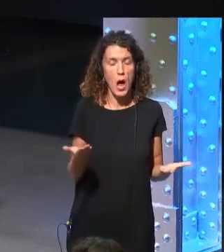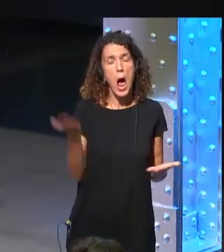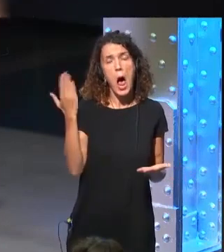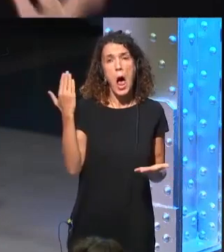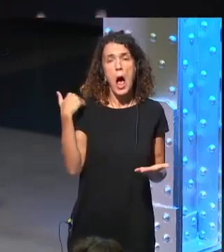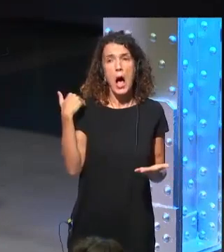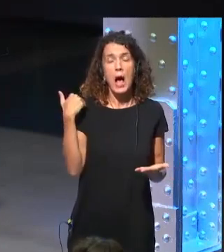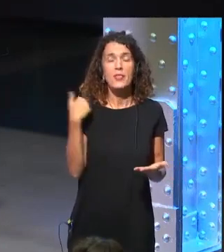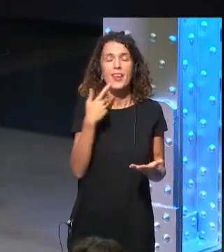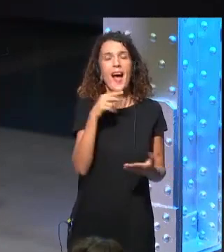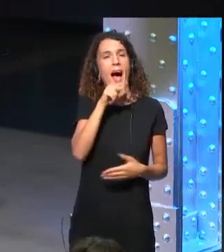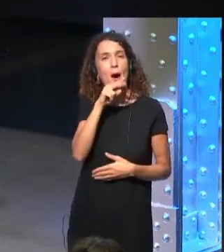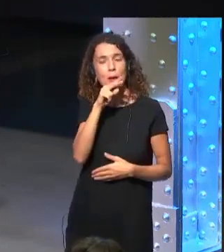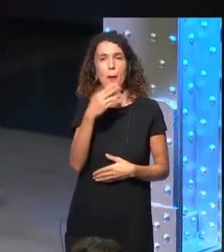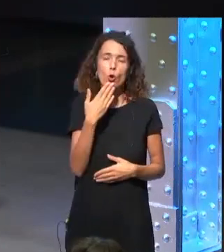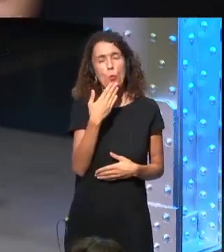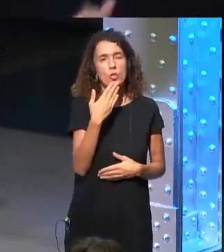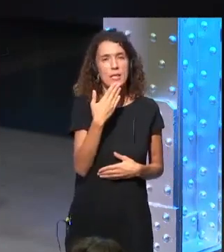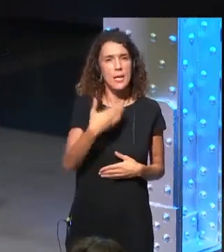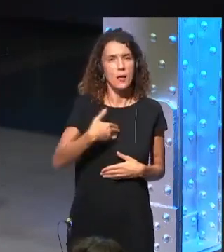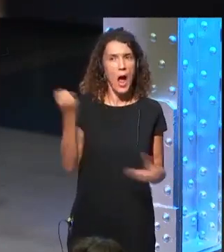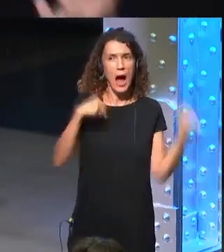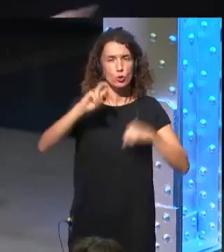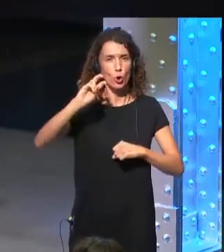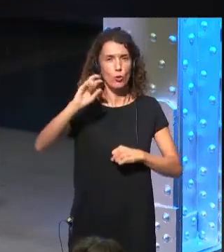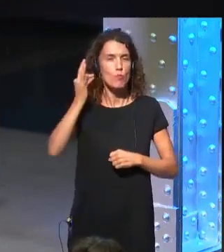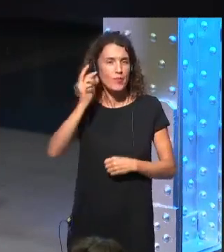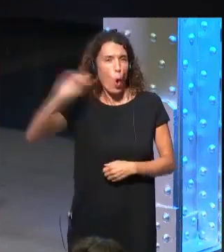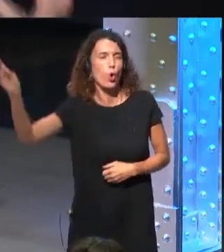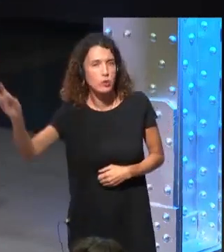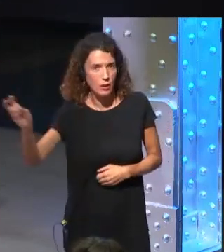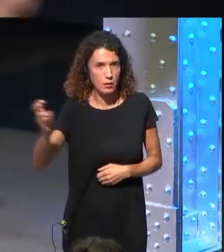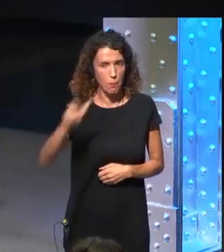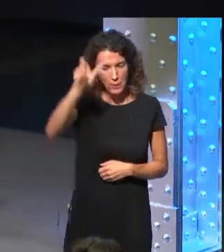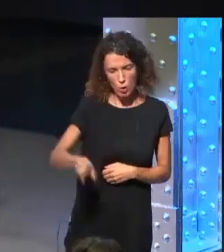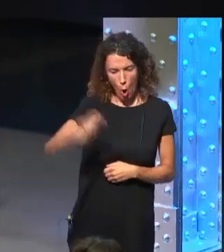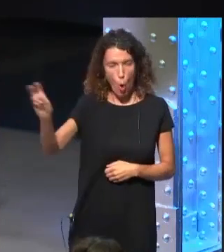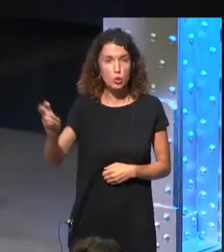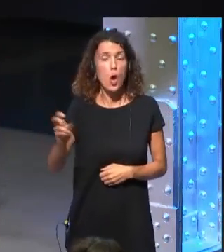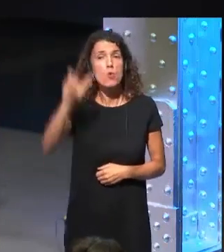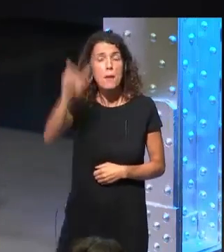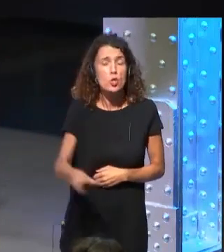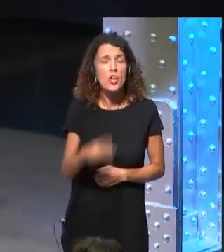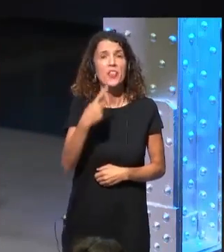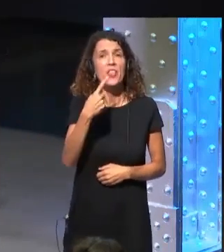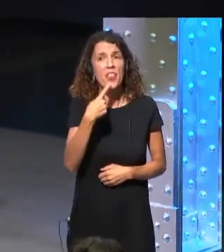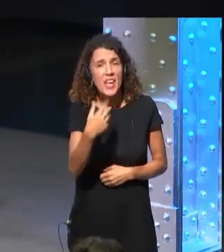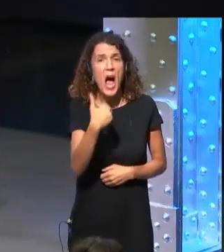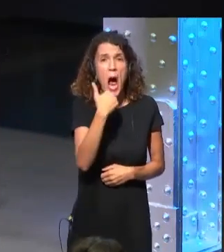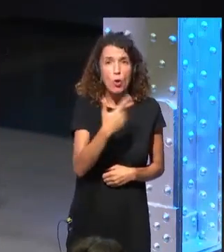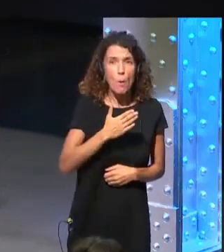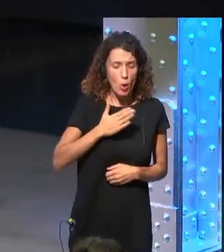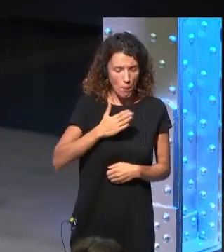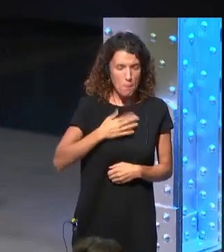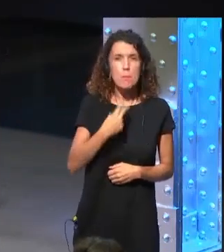Antes siempre que abría la boca era como si fuese un actor, una actriz en este caso, alguien que estaba diciendo algo que no me